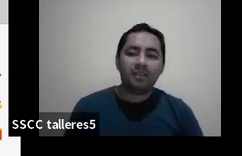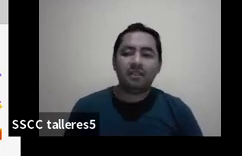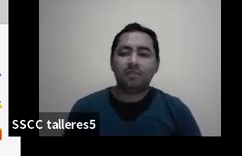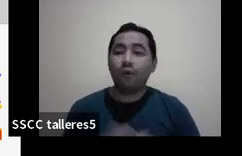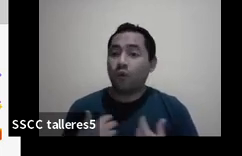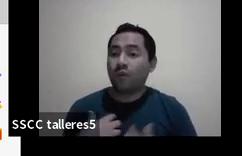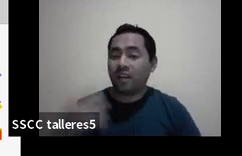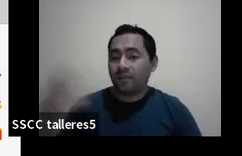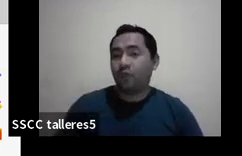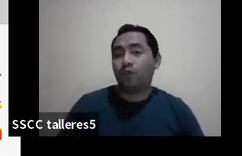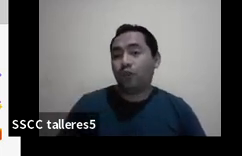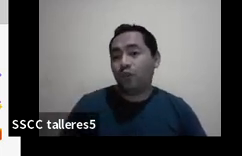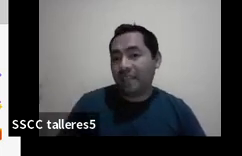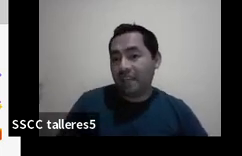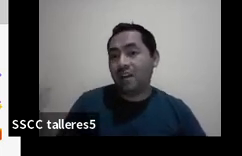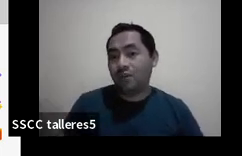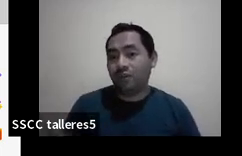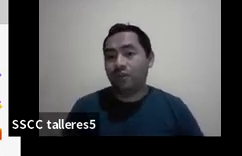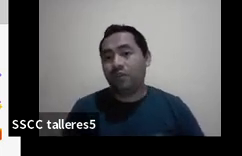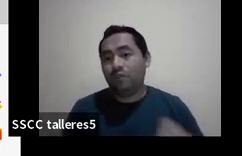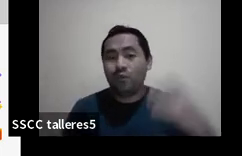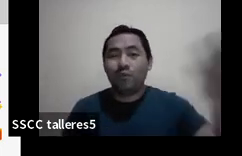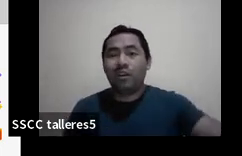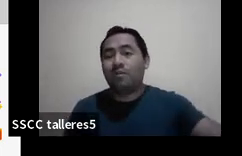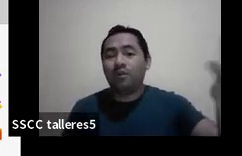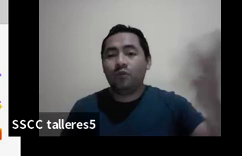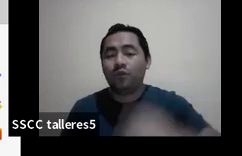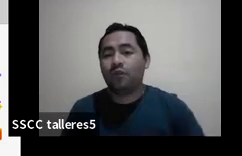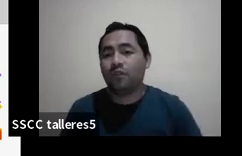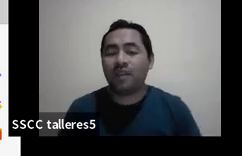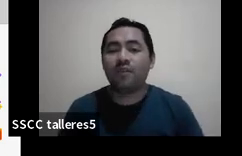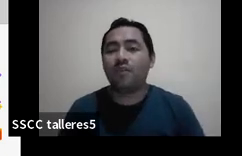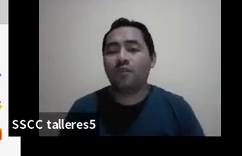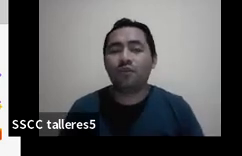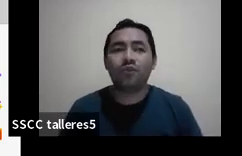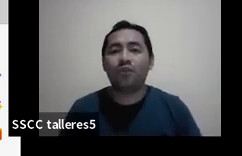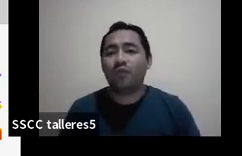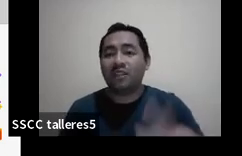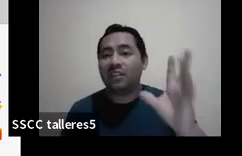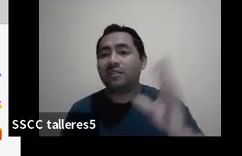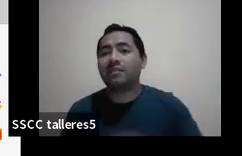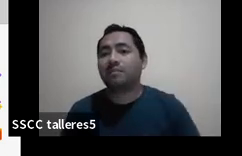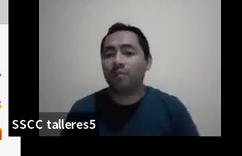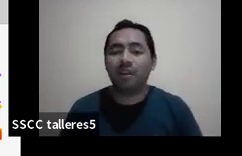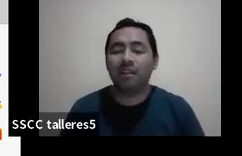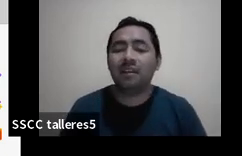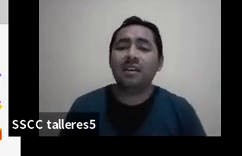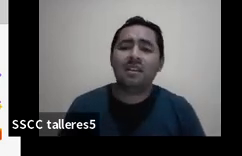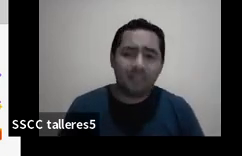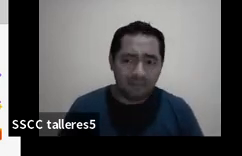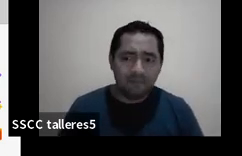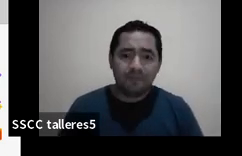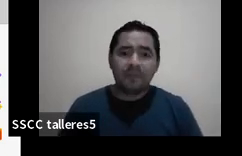pregunta ahí, ¿puedo comunicarme con un sordo mexicano? Entonces, ¿puedo comunicarme con un sordo español, con un sordo francés? Por